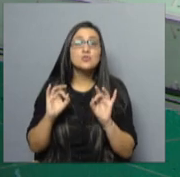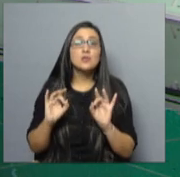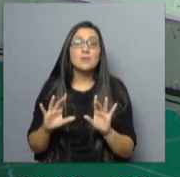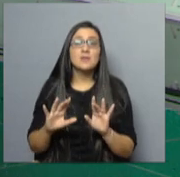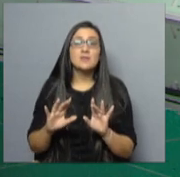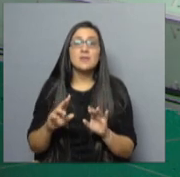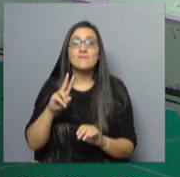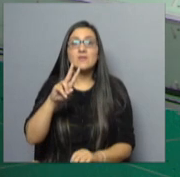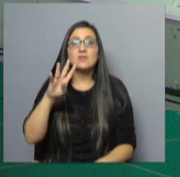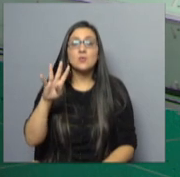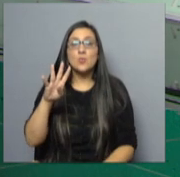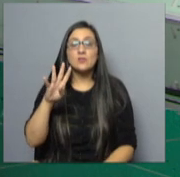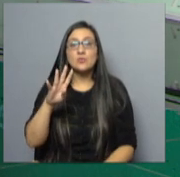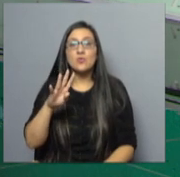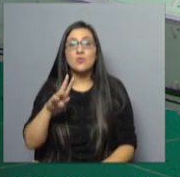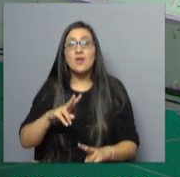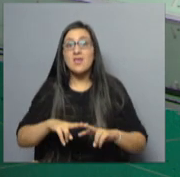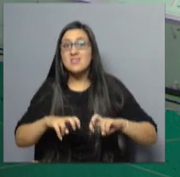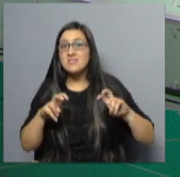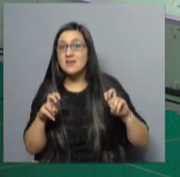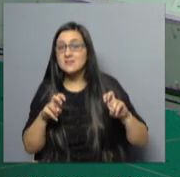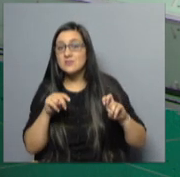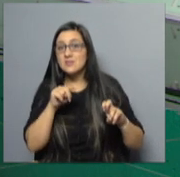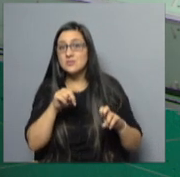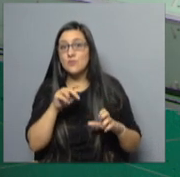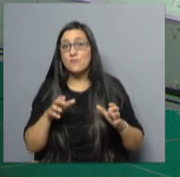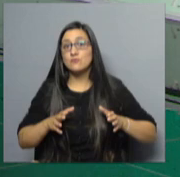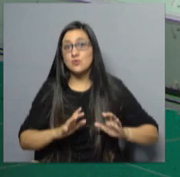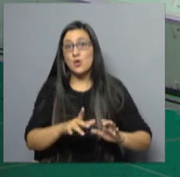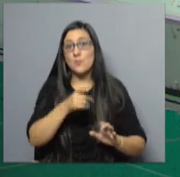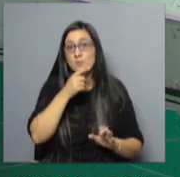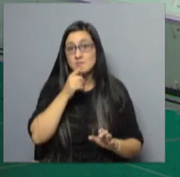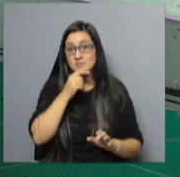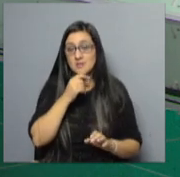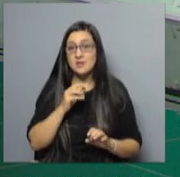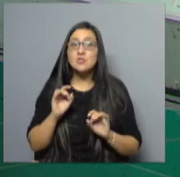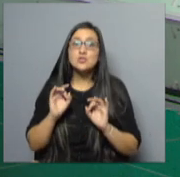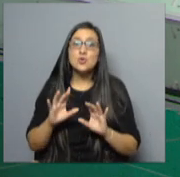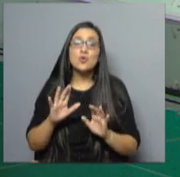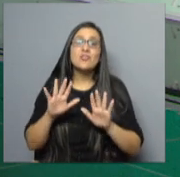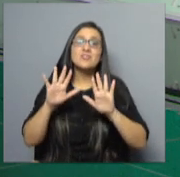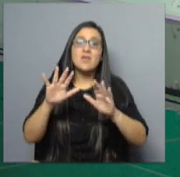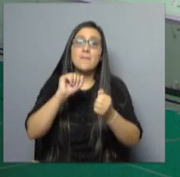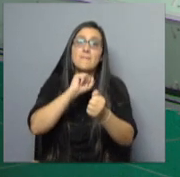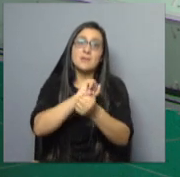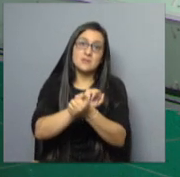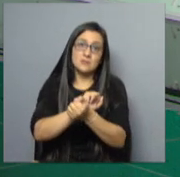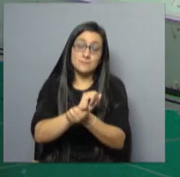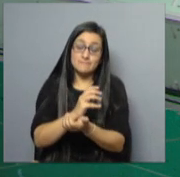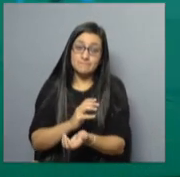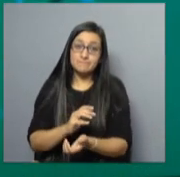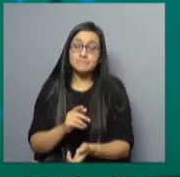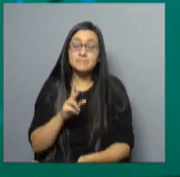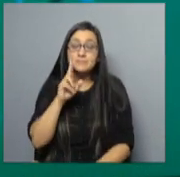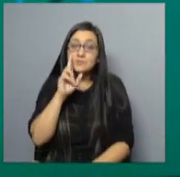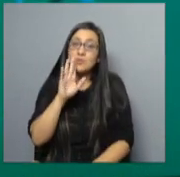24 indagaciones de esos funcionarios policiales este y apenas 10 formalizaciones entonces eso